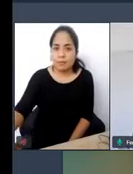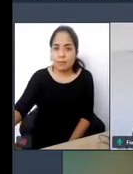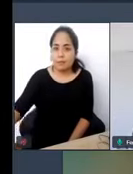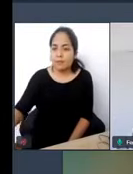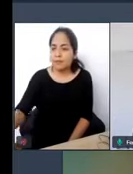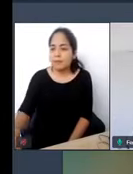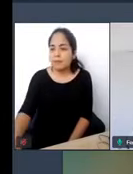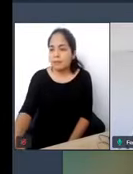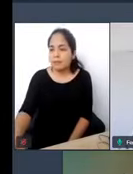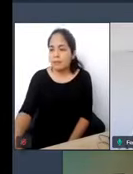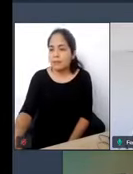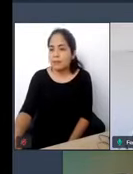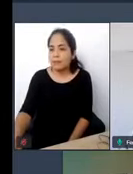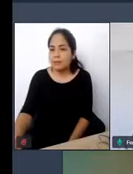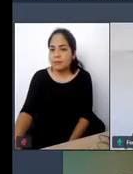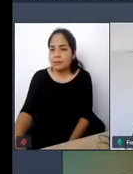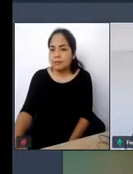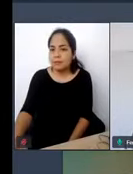Gracias.